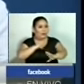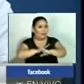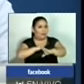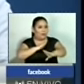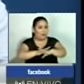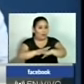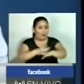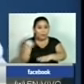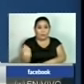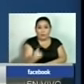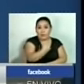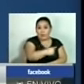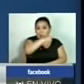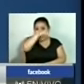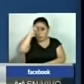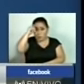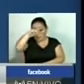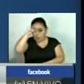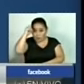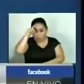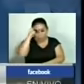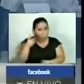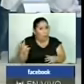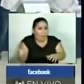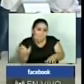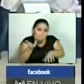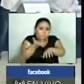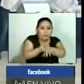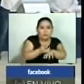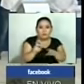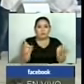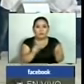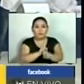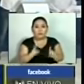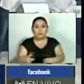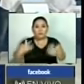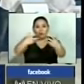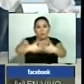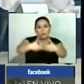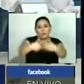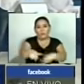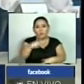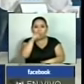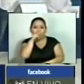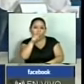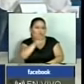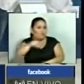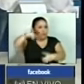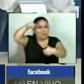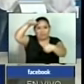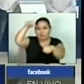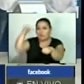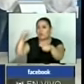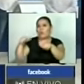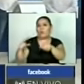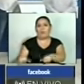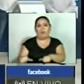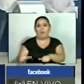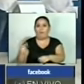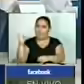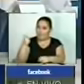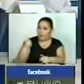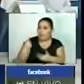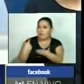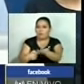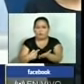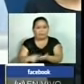todos los trabajadores se movilicen a la misma hora. El sector empresarial dejó claro que no estaría de acuerdo y no se ha hablado hasta